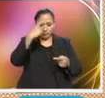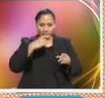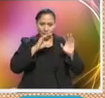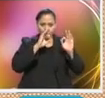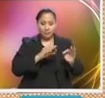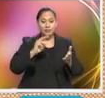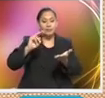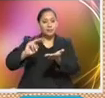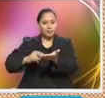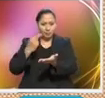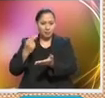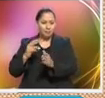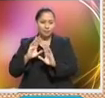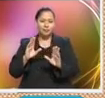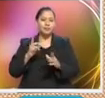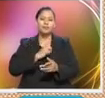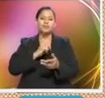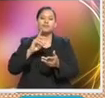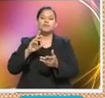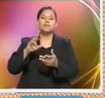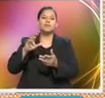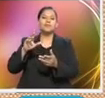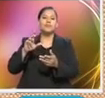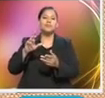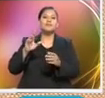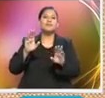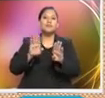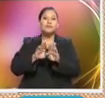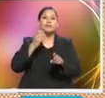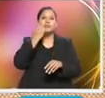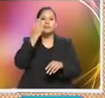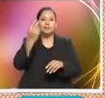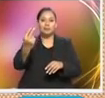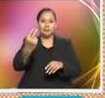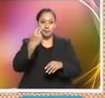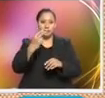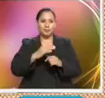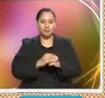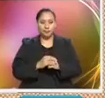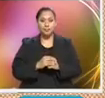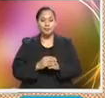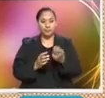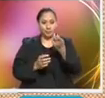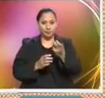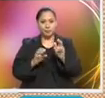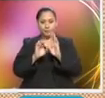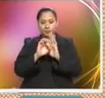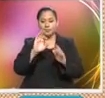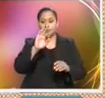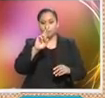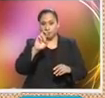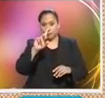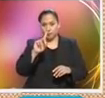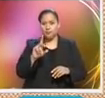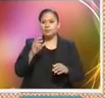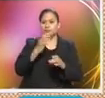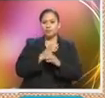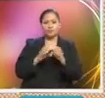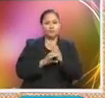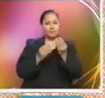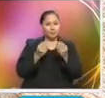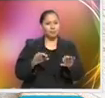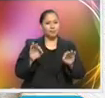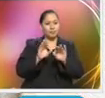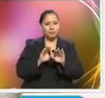la firma, como hemos dicho, va a representar mucho cómo quiero que los demás me vean. Entonces, en Freud vamos a ver muchas cosas